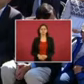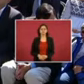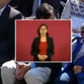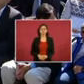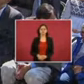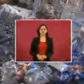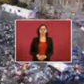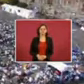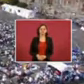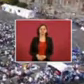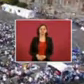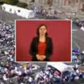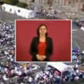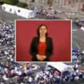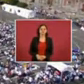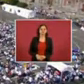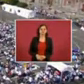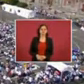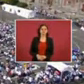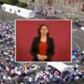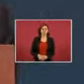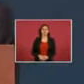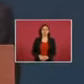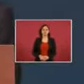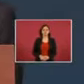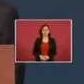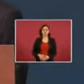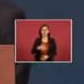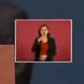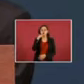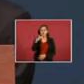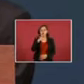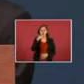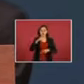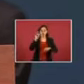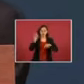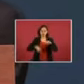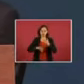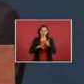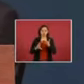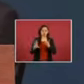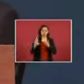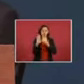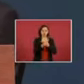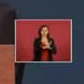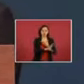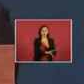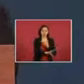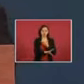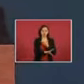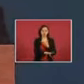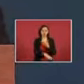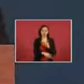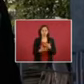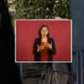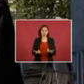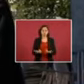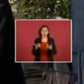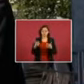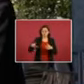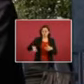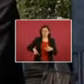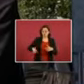La fórmula de acabar con la corrupción y reducir el